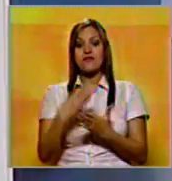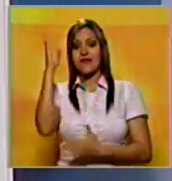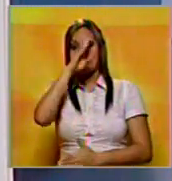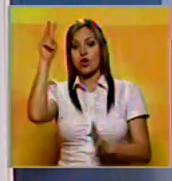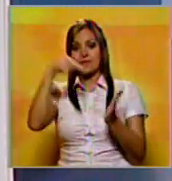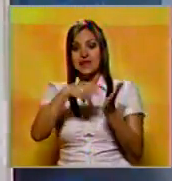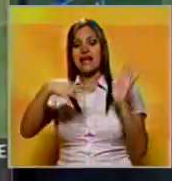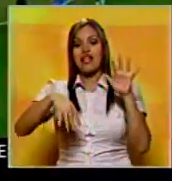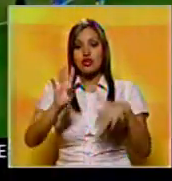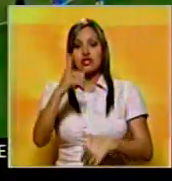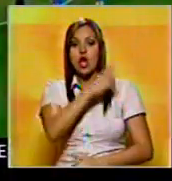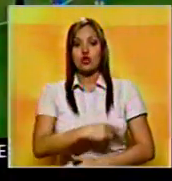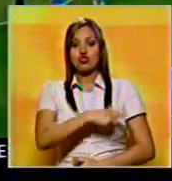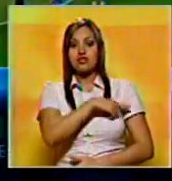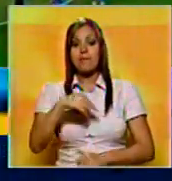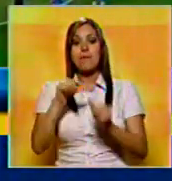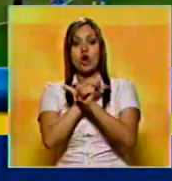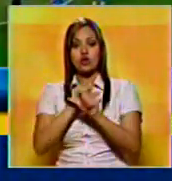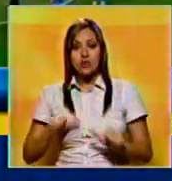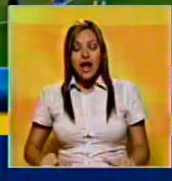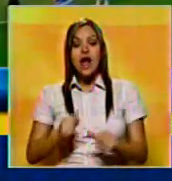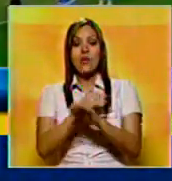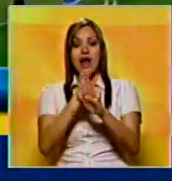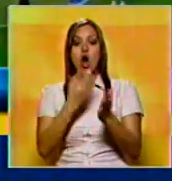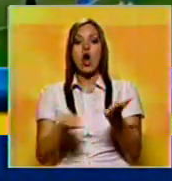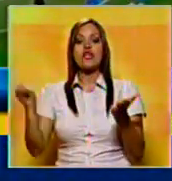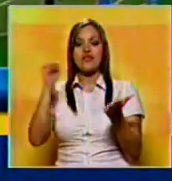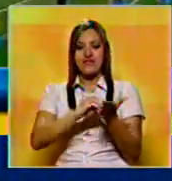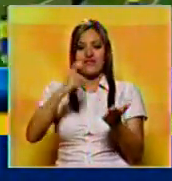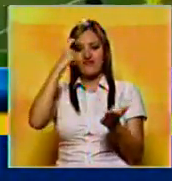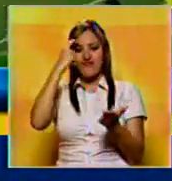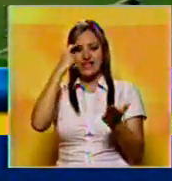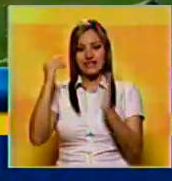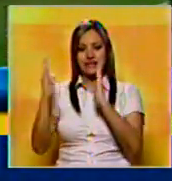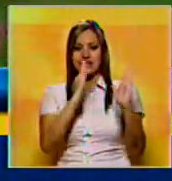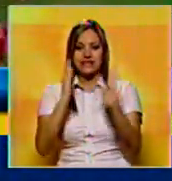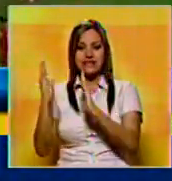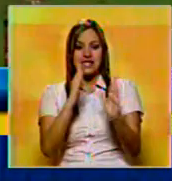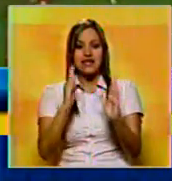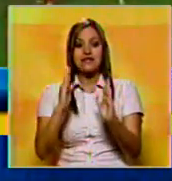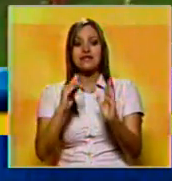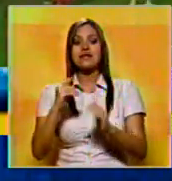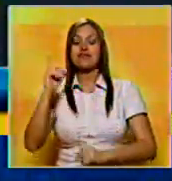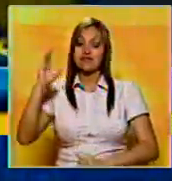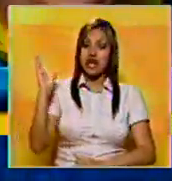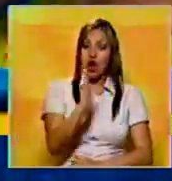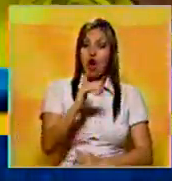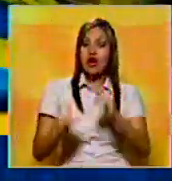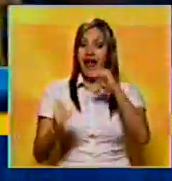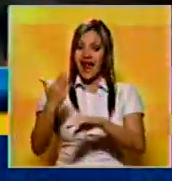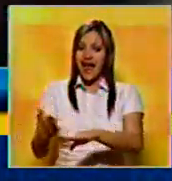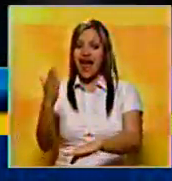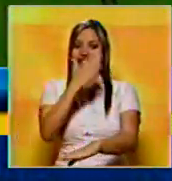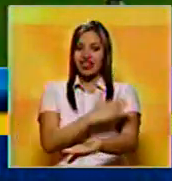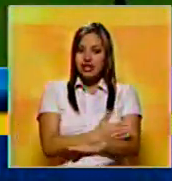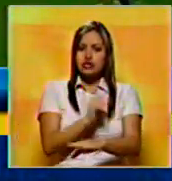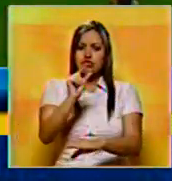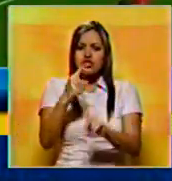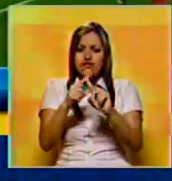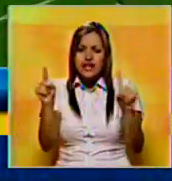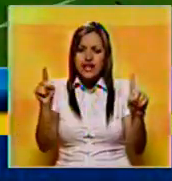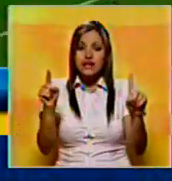2014. Suecia recibe a Portugal en el partido de vuelta del repechaje. Los lusitanos llegan con la ventaja tras haber ganado en la ida por la mínima